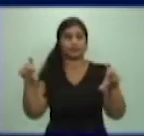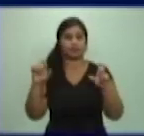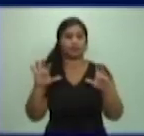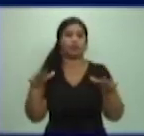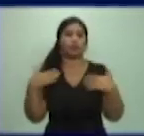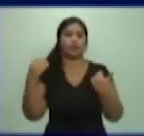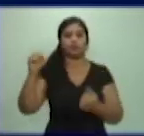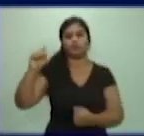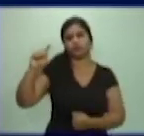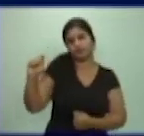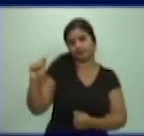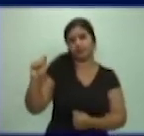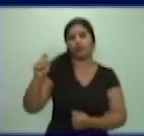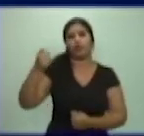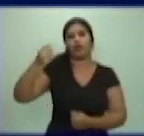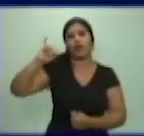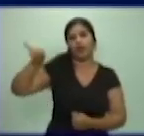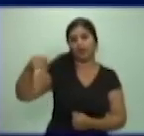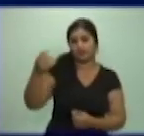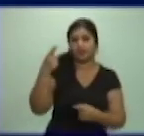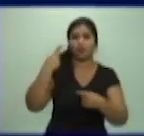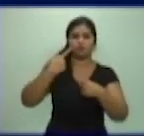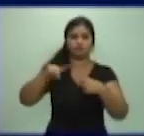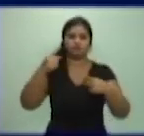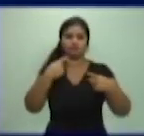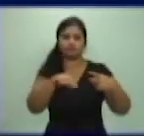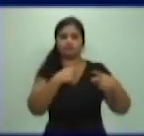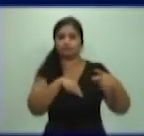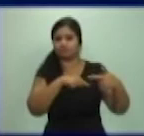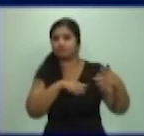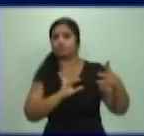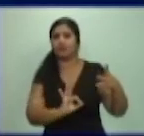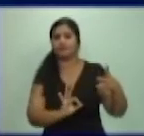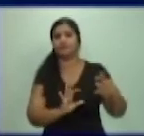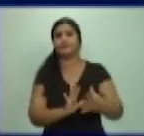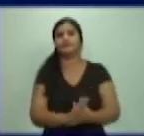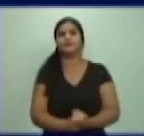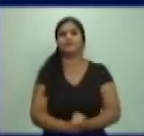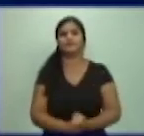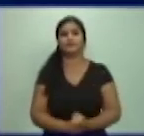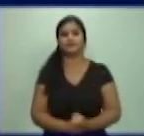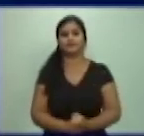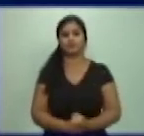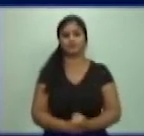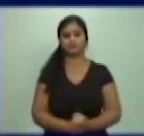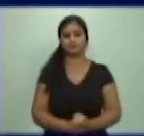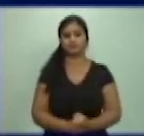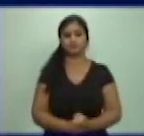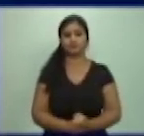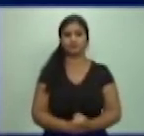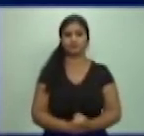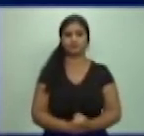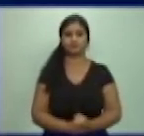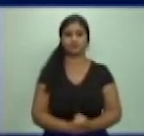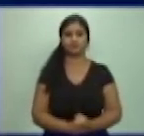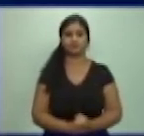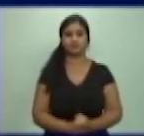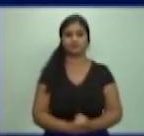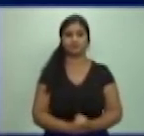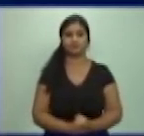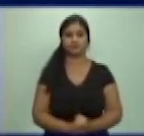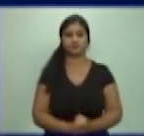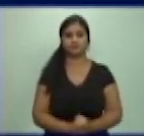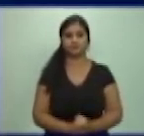sustantivos, adjetivos, sintagma nominal, preposiciones y conjunciones, pronombres y